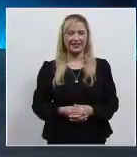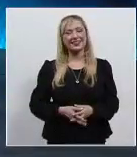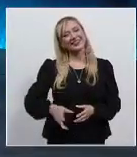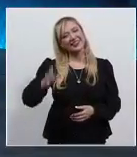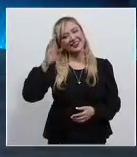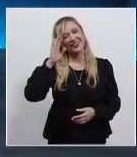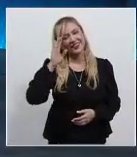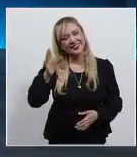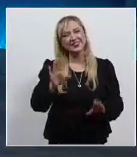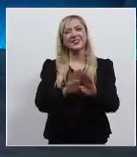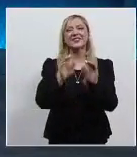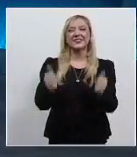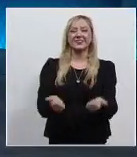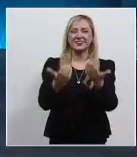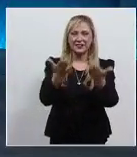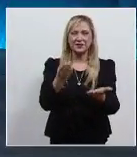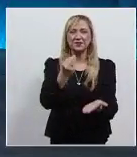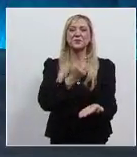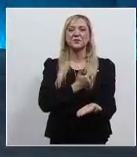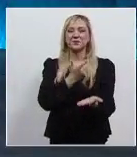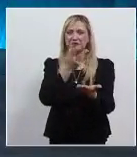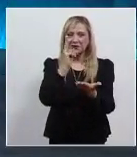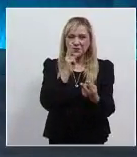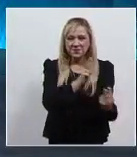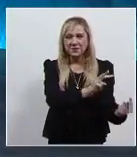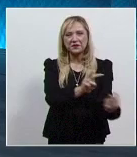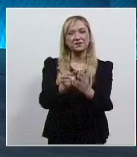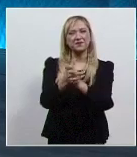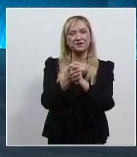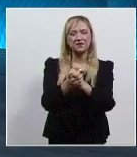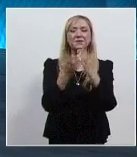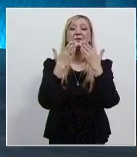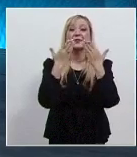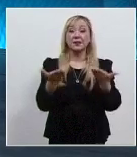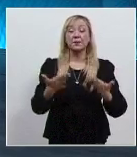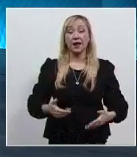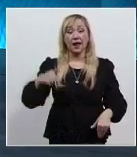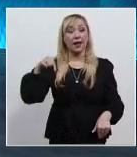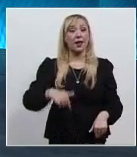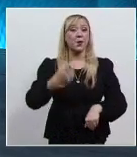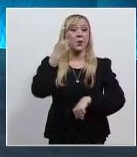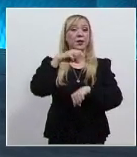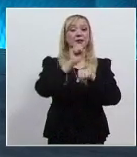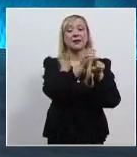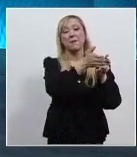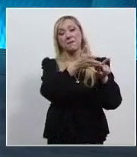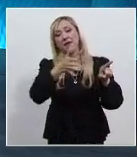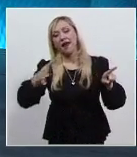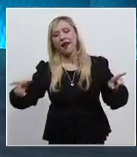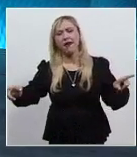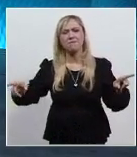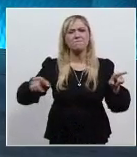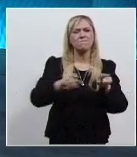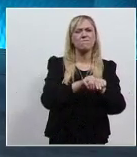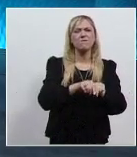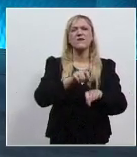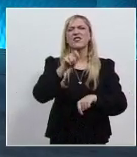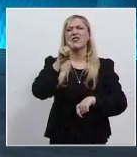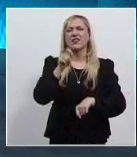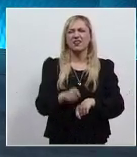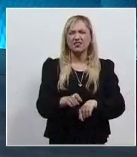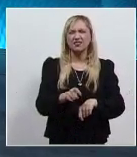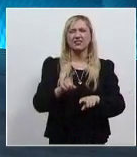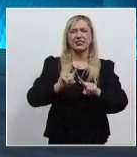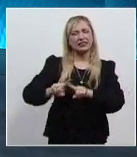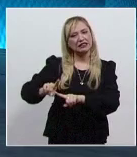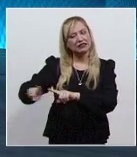¿Qué tal? ¿Cómo le va? Qué gusto saludarle. Bienvenido a Semanario Judicial. Usted lo sabe, el resumen semanal